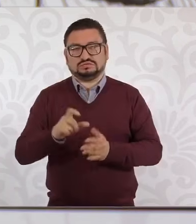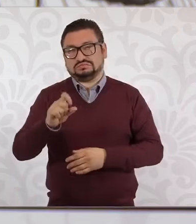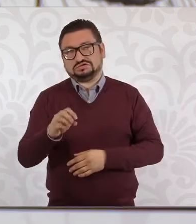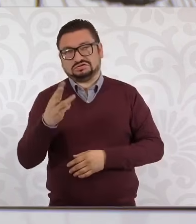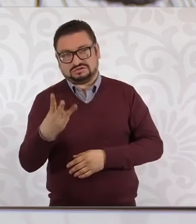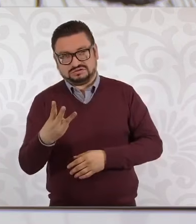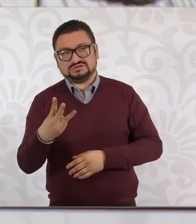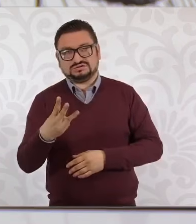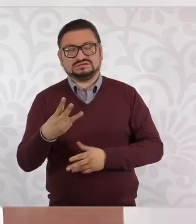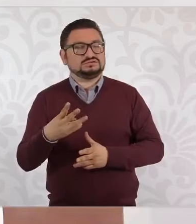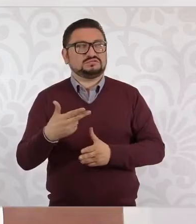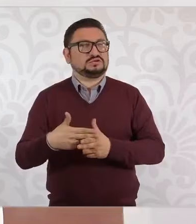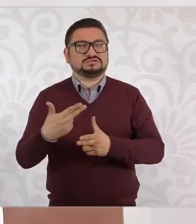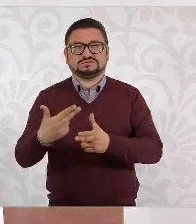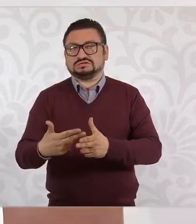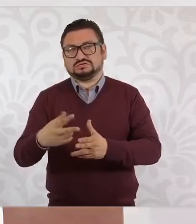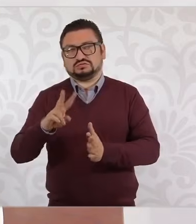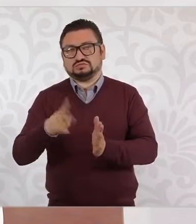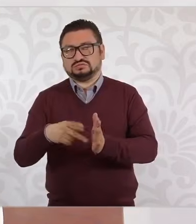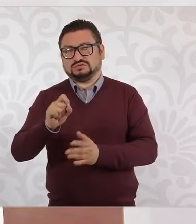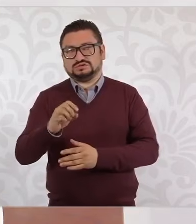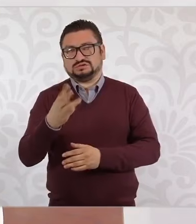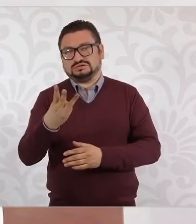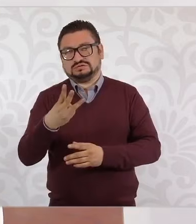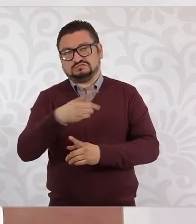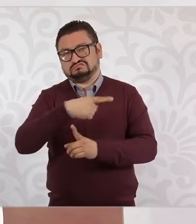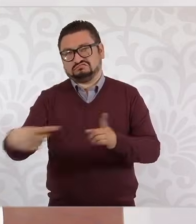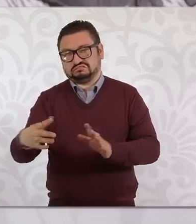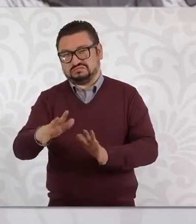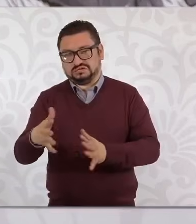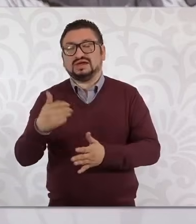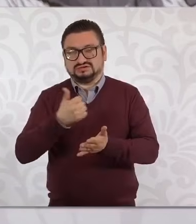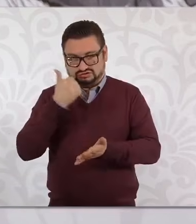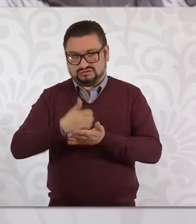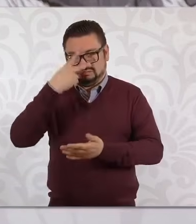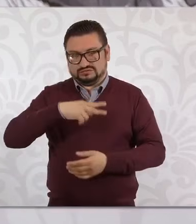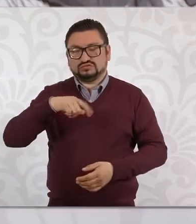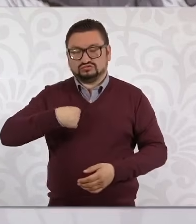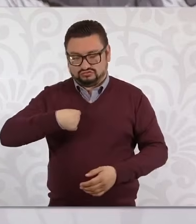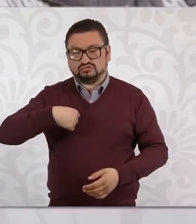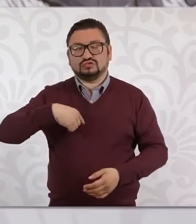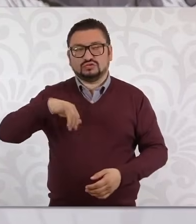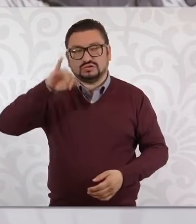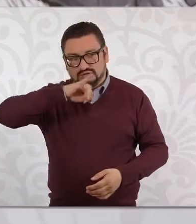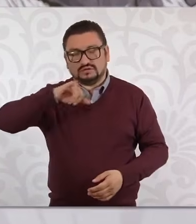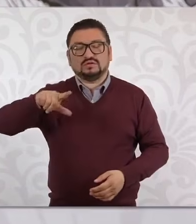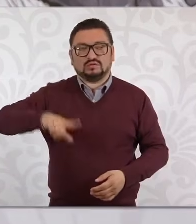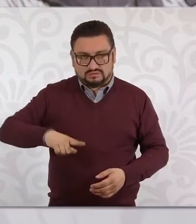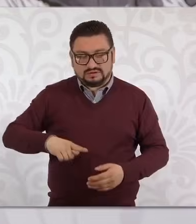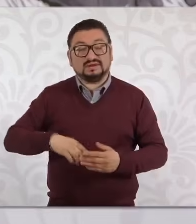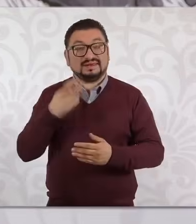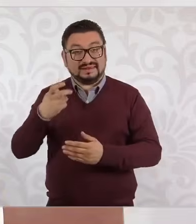2023. Yo estuve hasta mediados del 2023 en la ciudad. En 50% bajamos